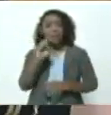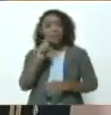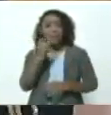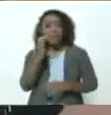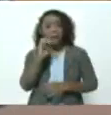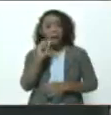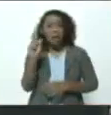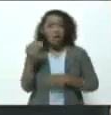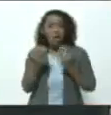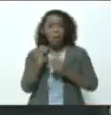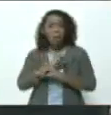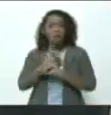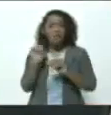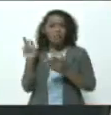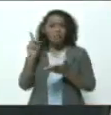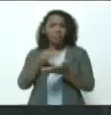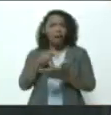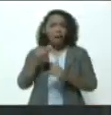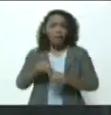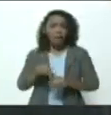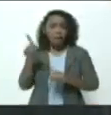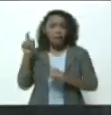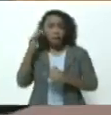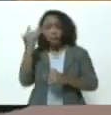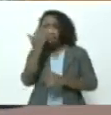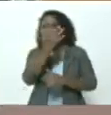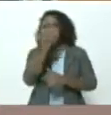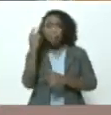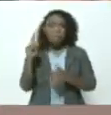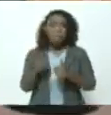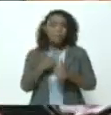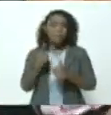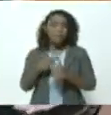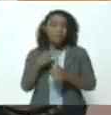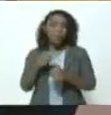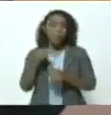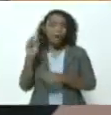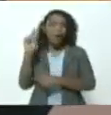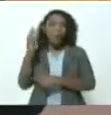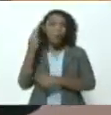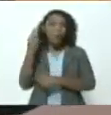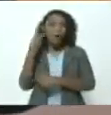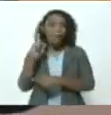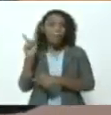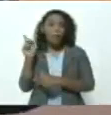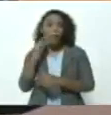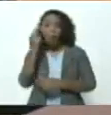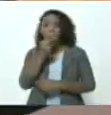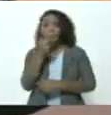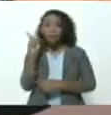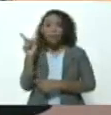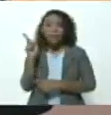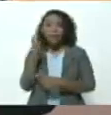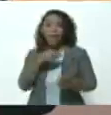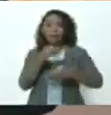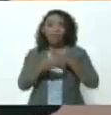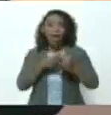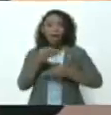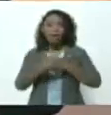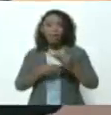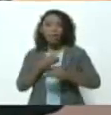aquí. Engañada, porque ellos iban en principio iban para Uruguay, les habían prometido que iban a